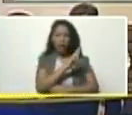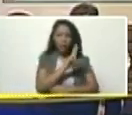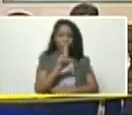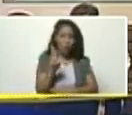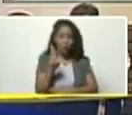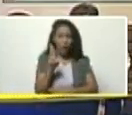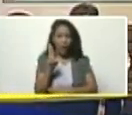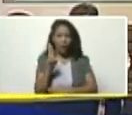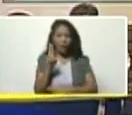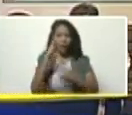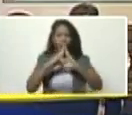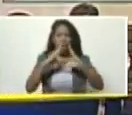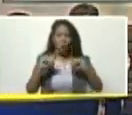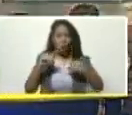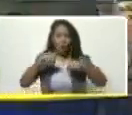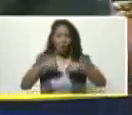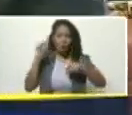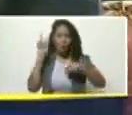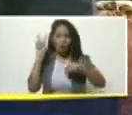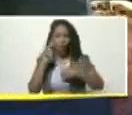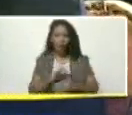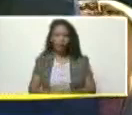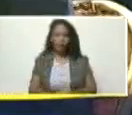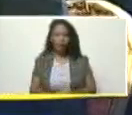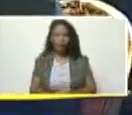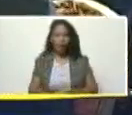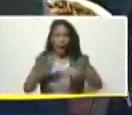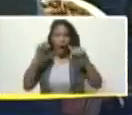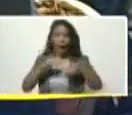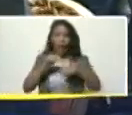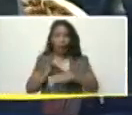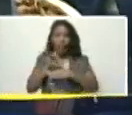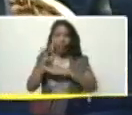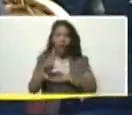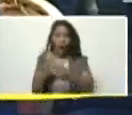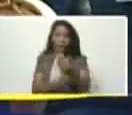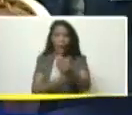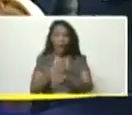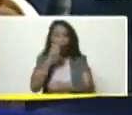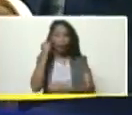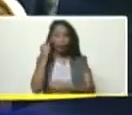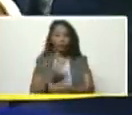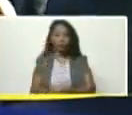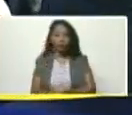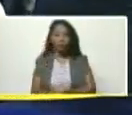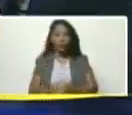República de Nicaragua en Venezuela. Aquí deja a sus hermanos y hermanas que estarán siempre a su